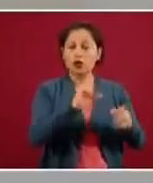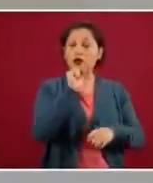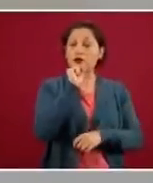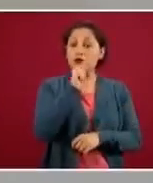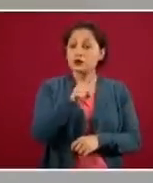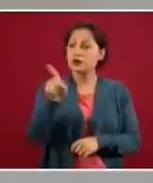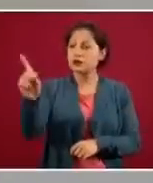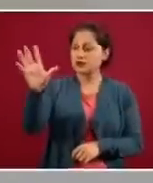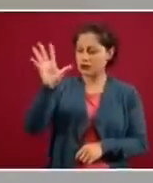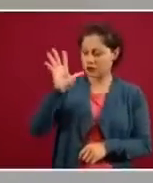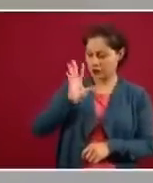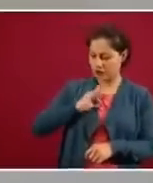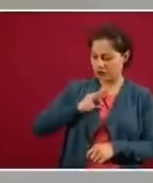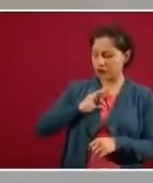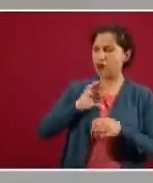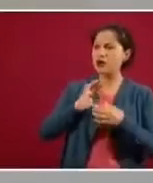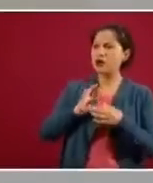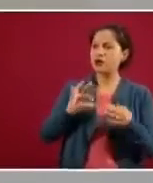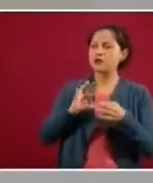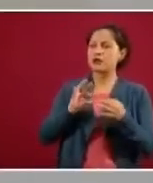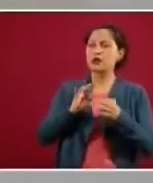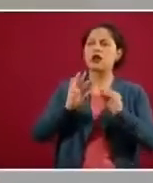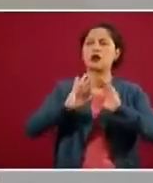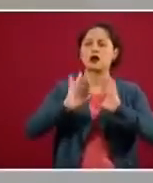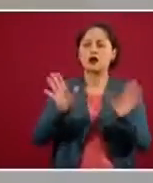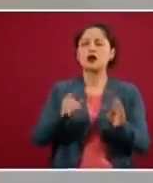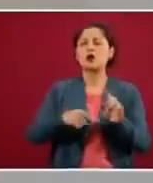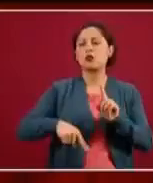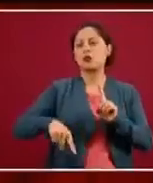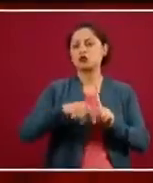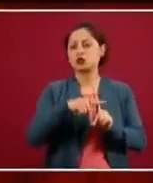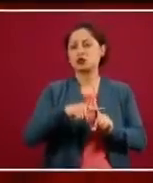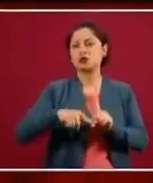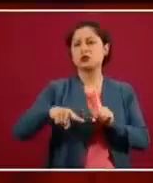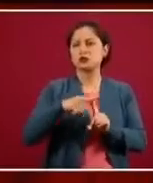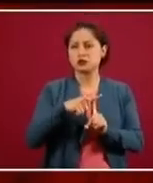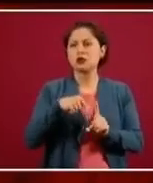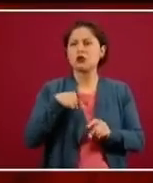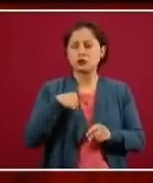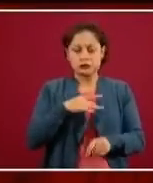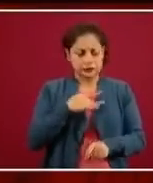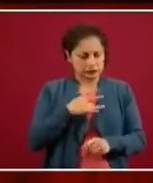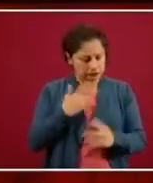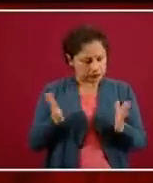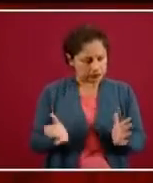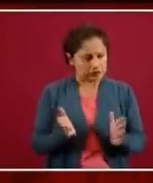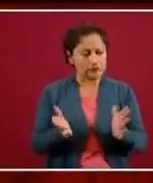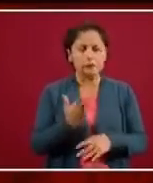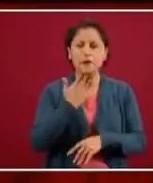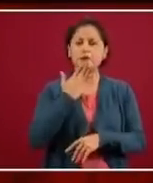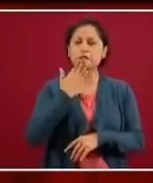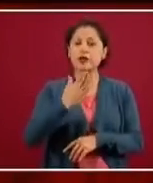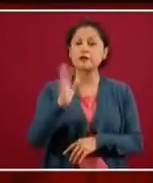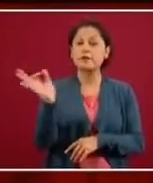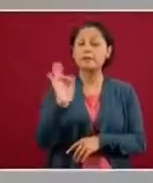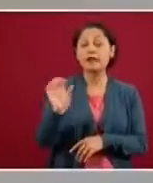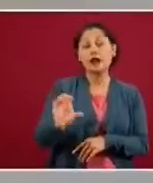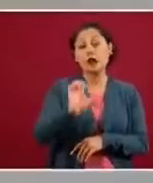nos puede llamar a aprovecharlo. Si algo es retador, si algo es difícil, si algo